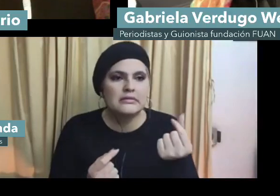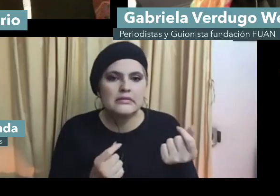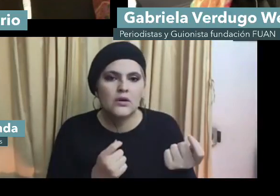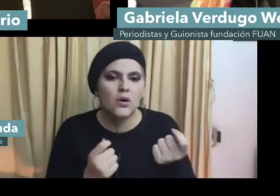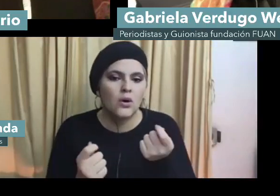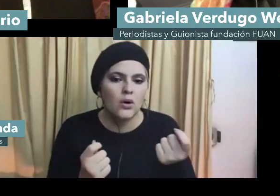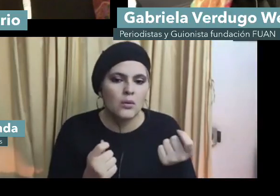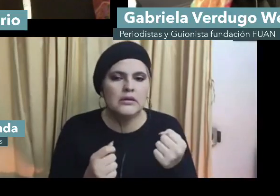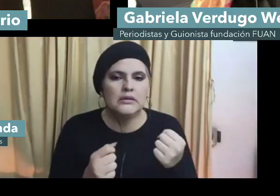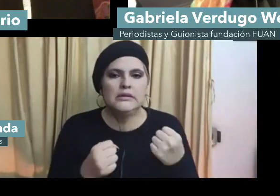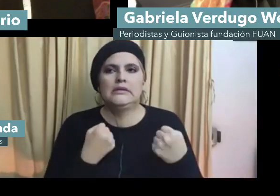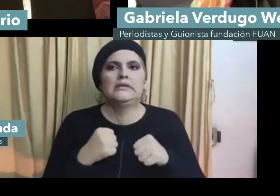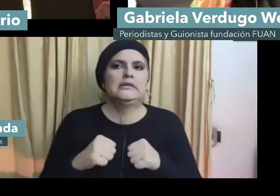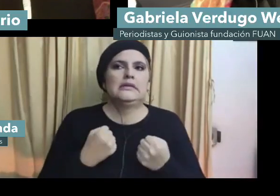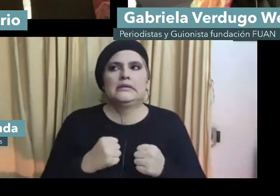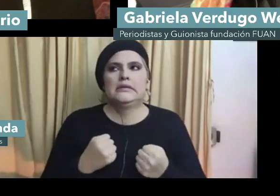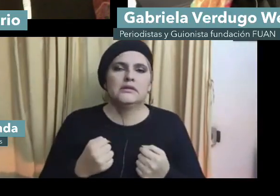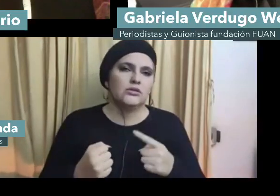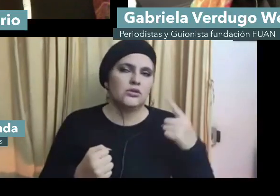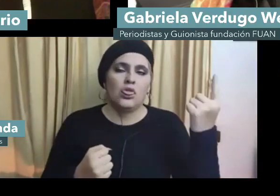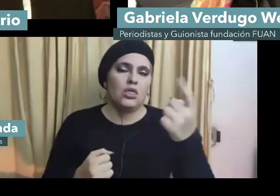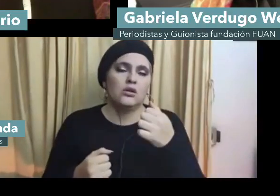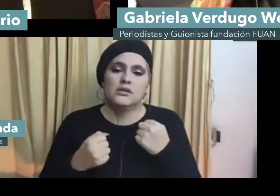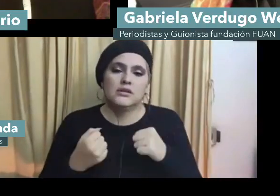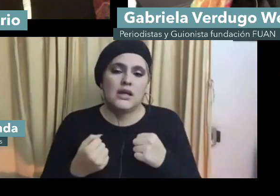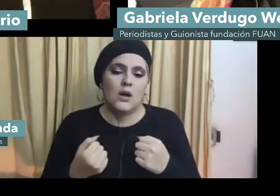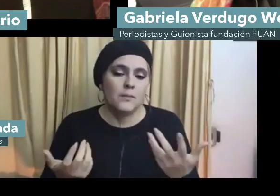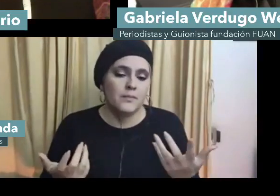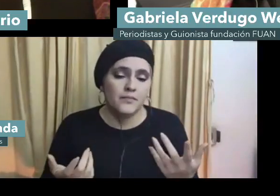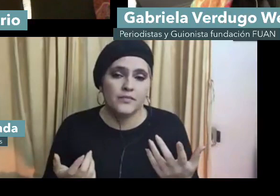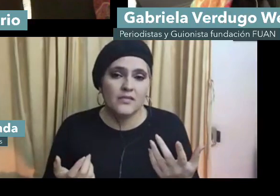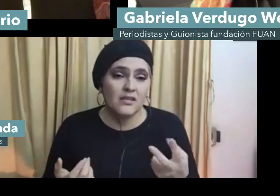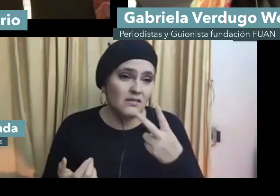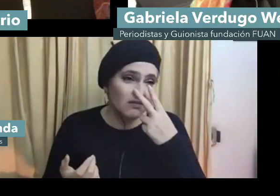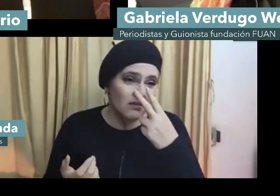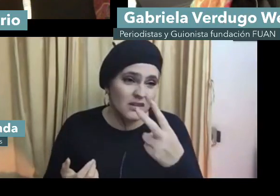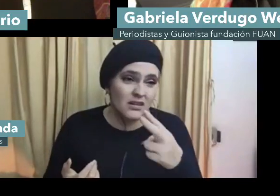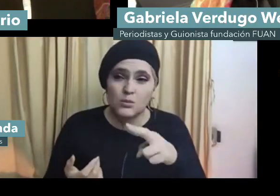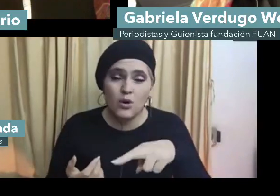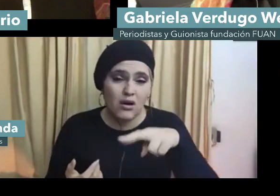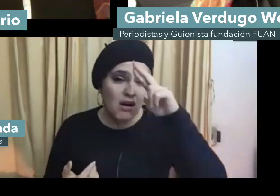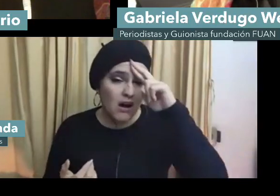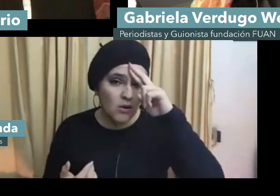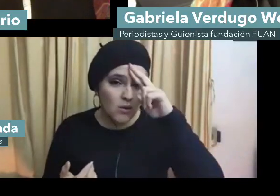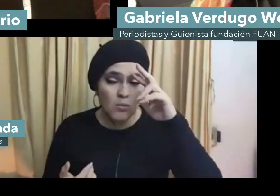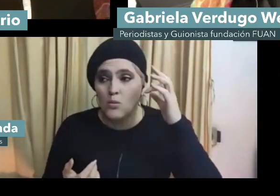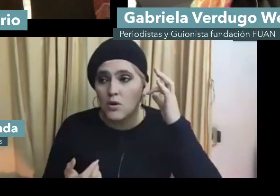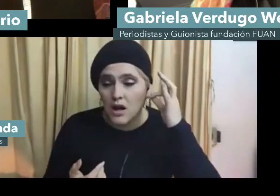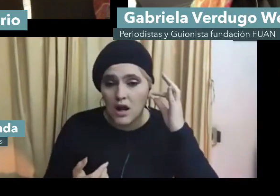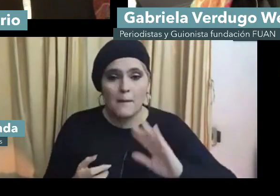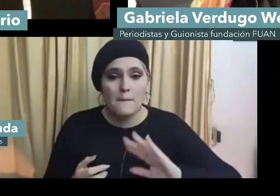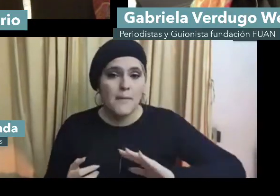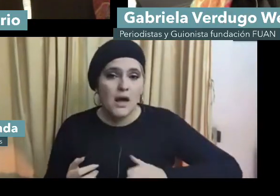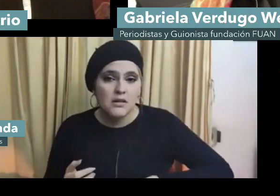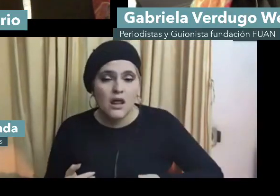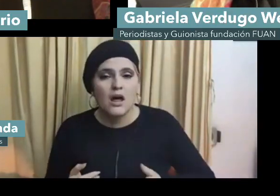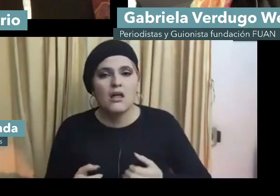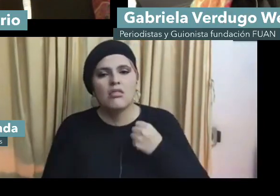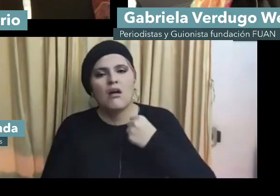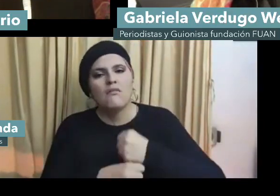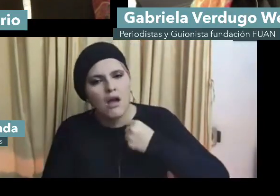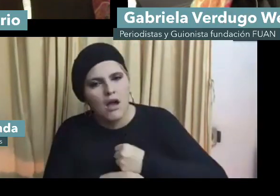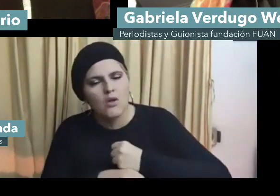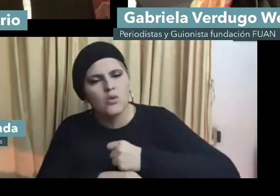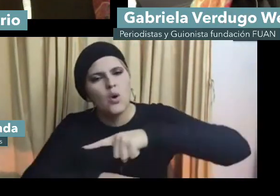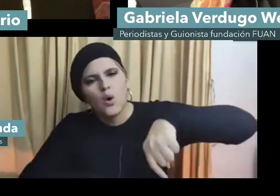estresado y por lo tanto no es raro que la población general y las mujeres embarazadas que tienen que trabajar largas horas, que